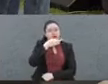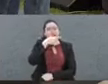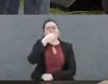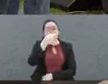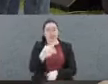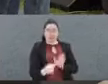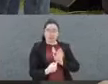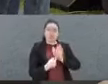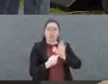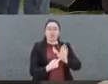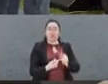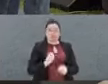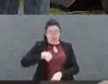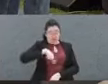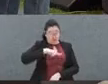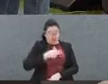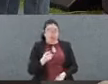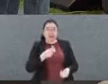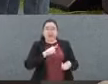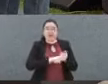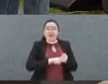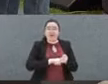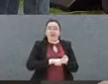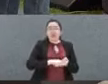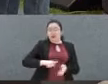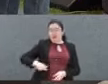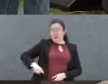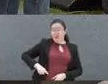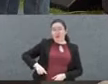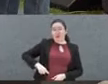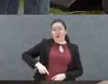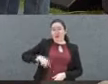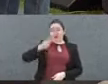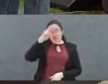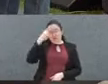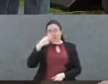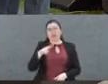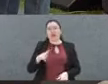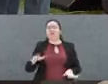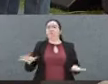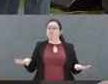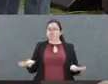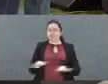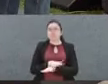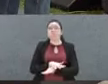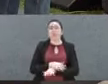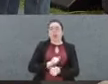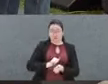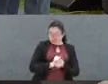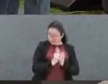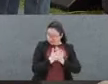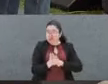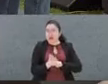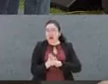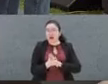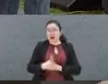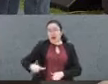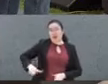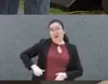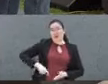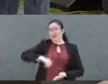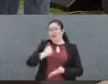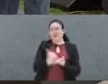una transformación de la vida pública de México. El gobierno de la ciudad es parte de esa transformación. Aquí se